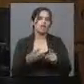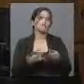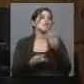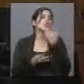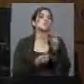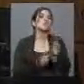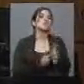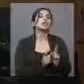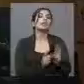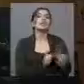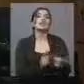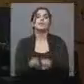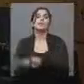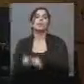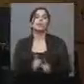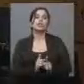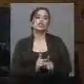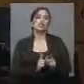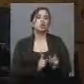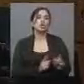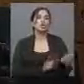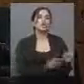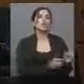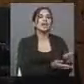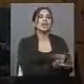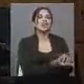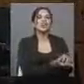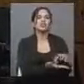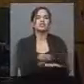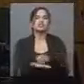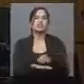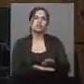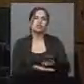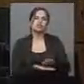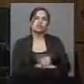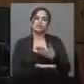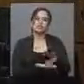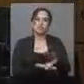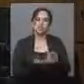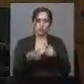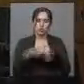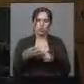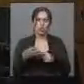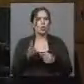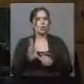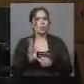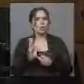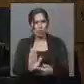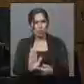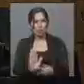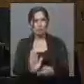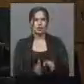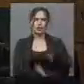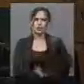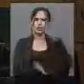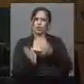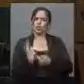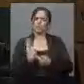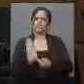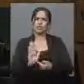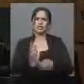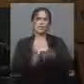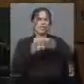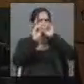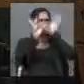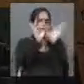servicios de salud... ...se note con claridad una mano firme, una mano clara... ...que permita dar esa señal a la ciudadanía